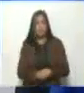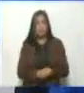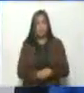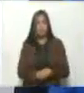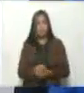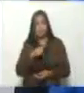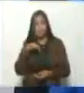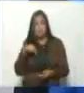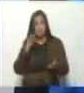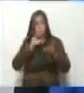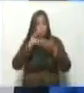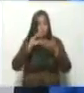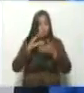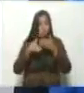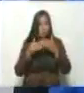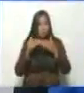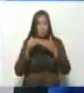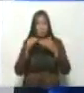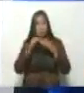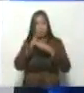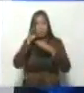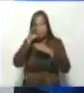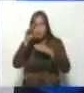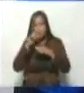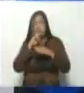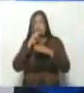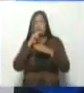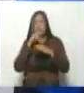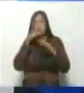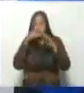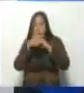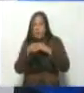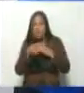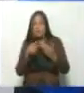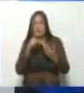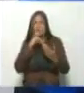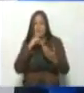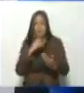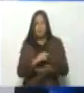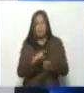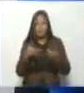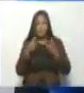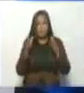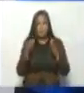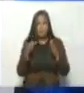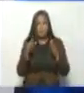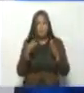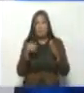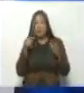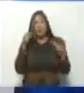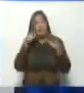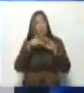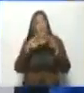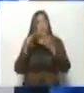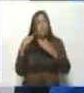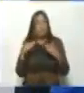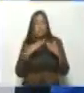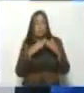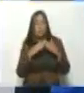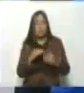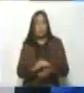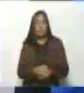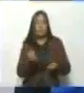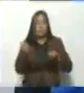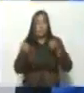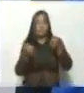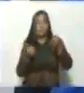que por su característica topográfica nos cuesta mucho más entrar, estamos implementando lo que son las rutas comunitarias.